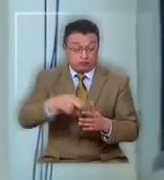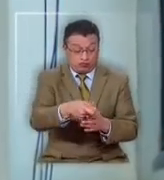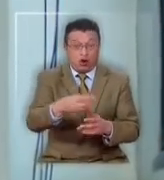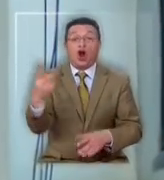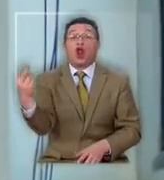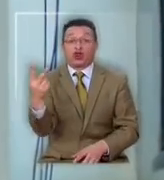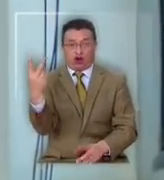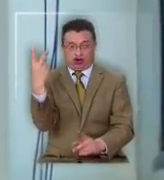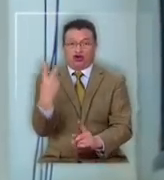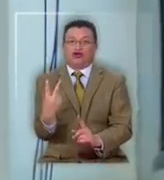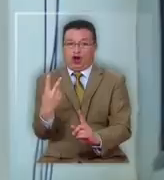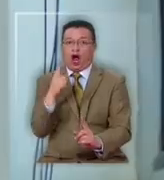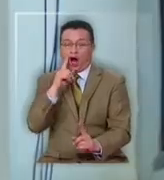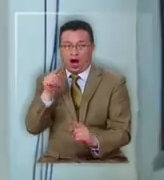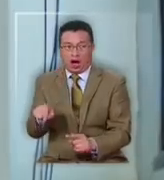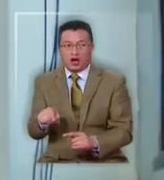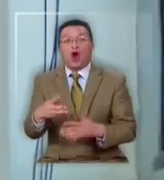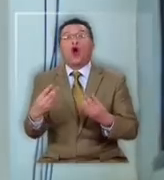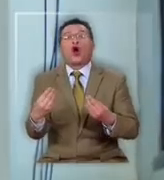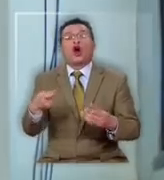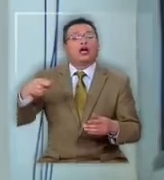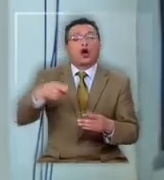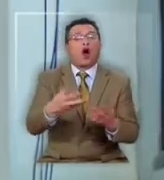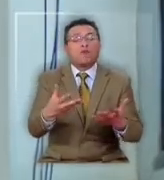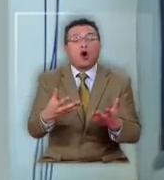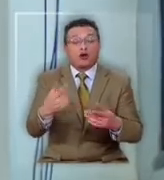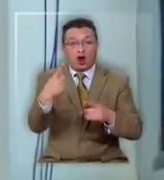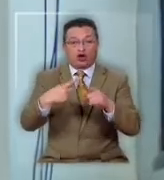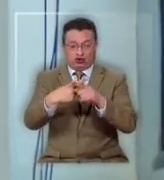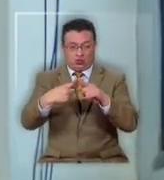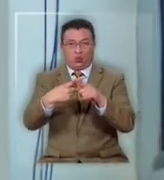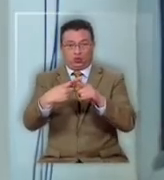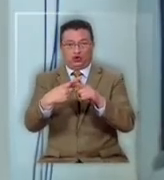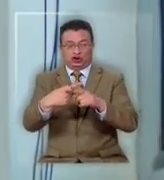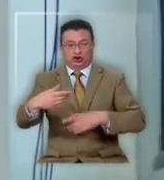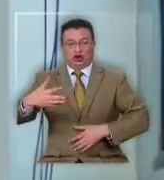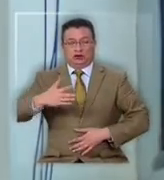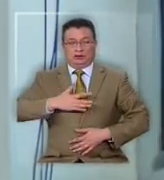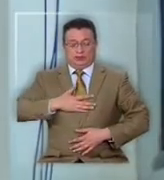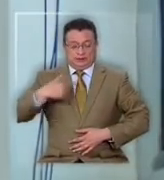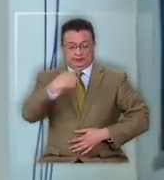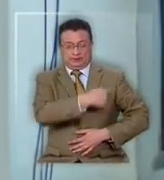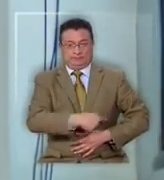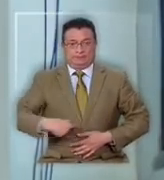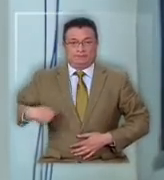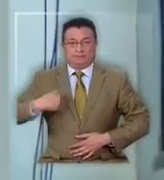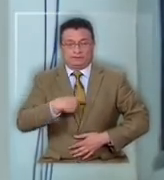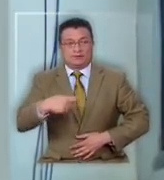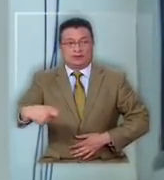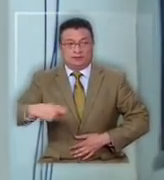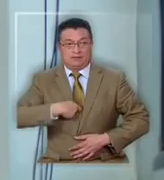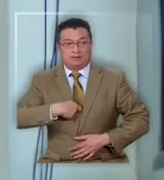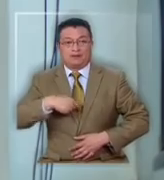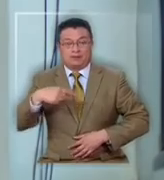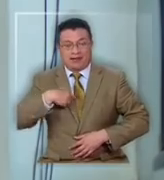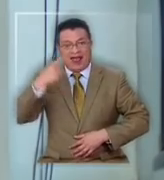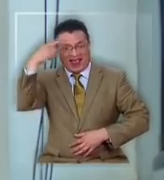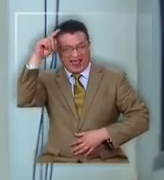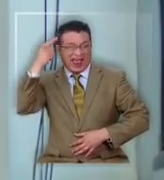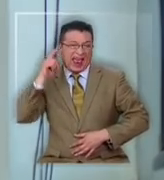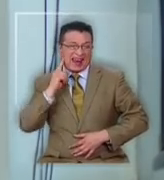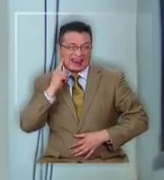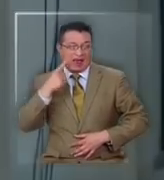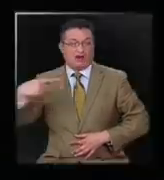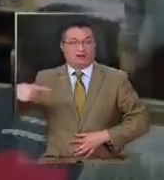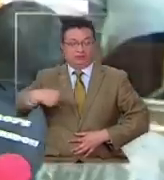muerte a la víctima. ¿Y fue con qué cosa? Con un elemento cortante, un cuchillo, que ejecuta una herida